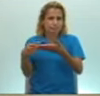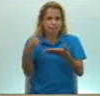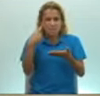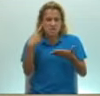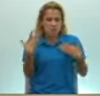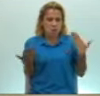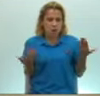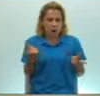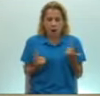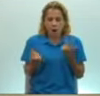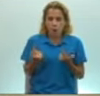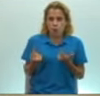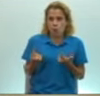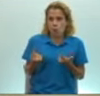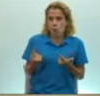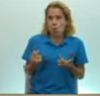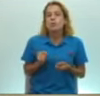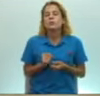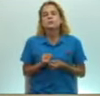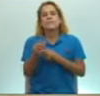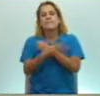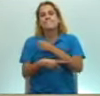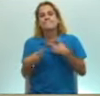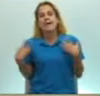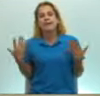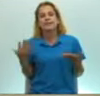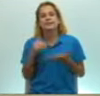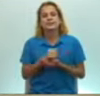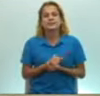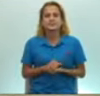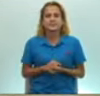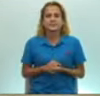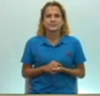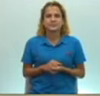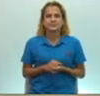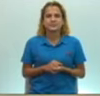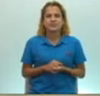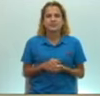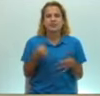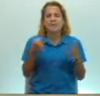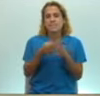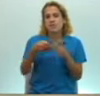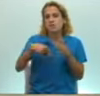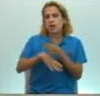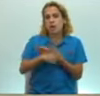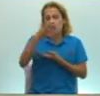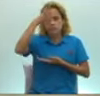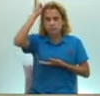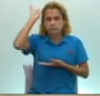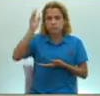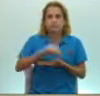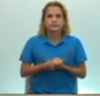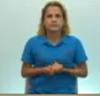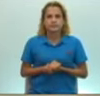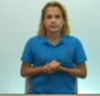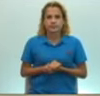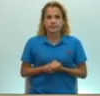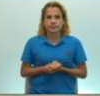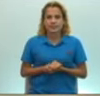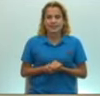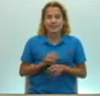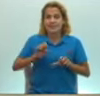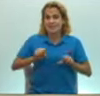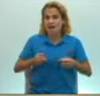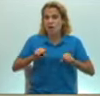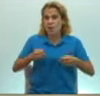libro de texto te da algunos de estos países y usted puede ver el impacto que tuvo el Imperio Romano dentro de estos países de las diferentes